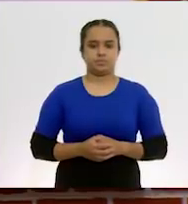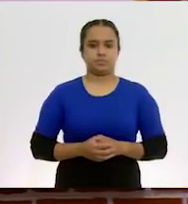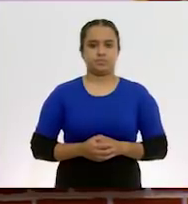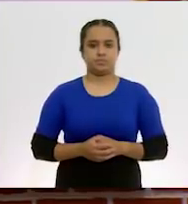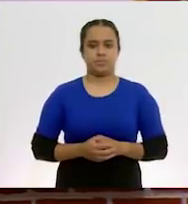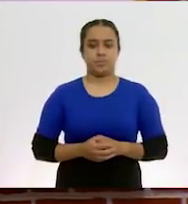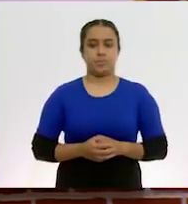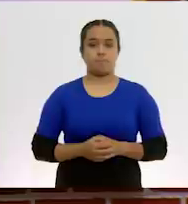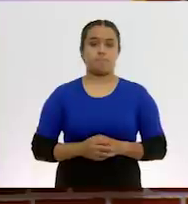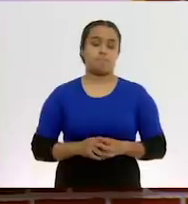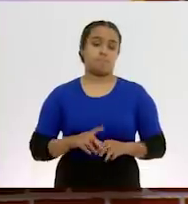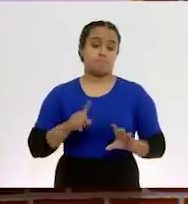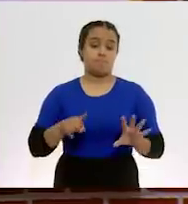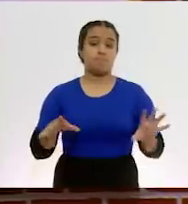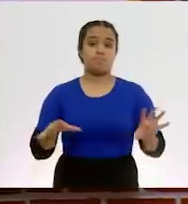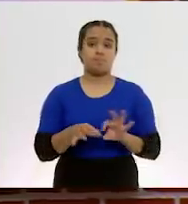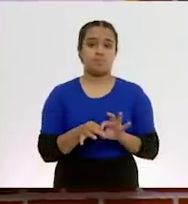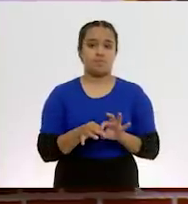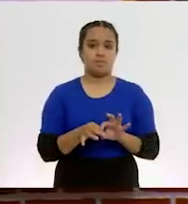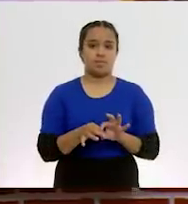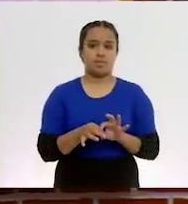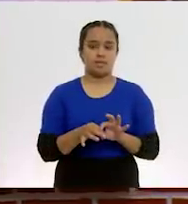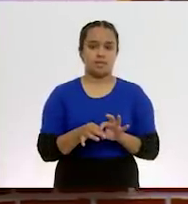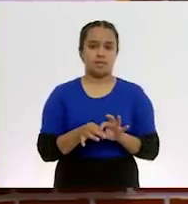de acuerdo